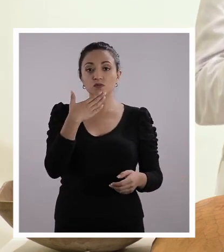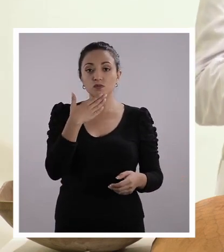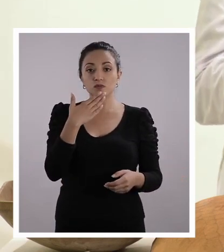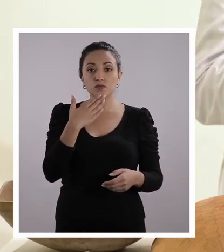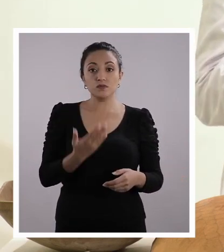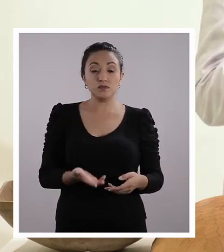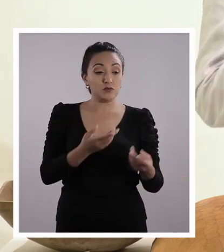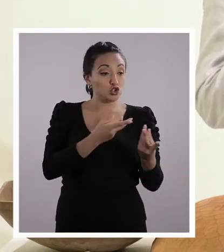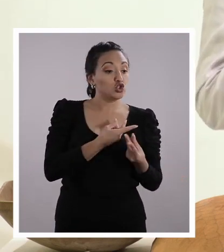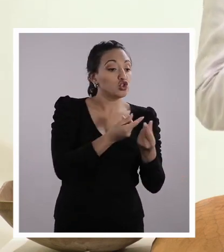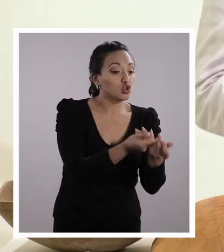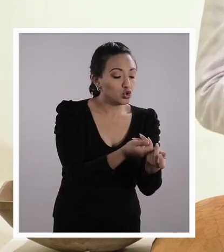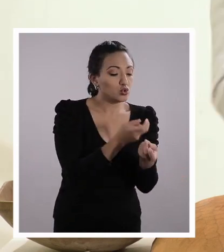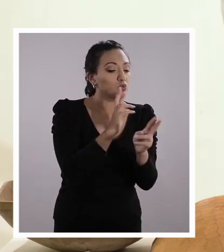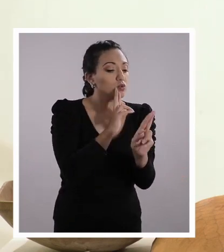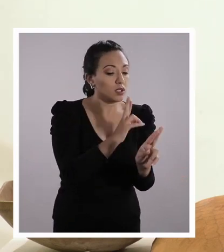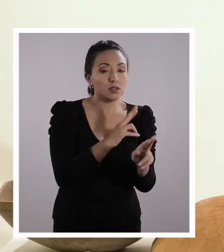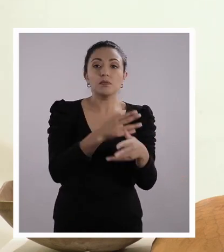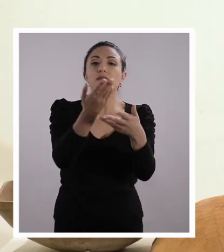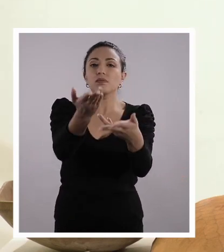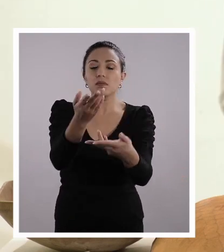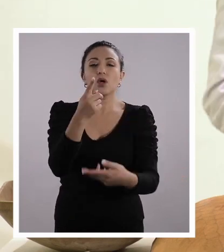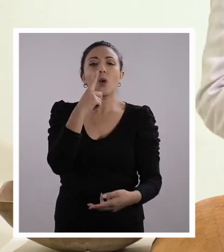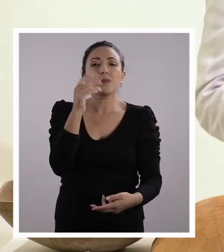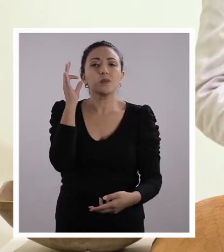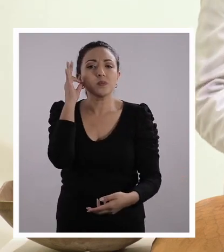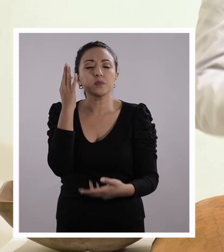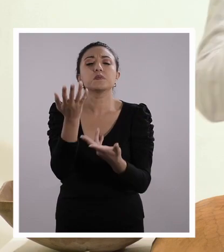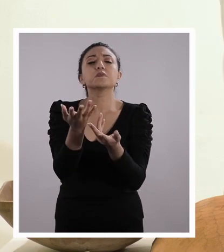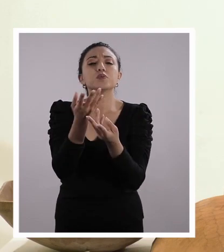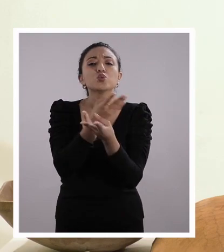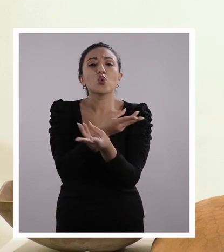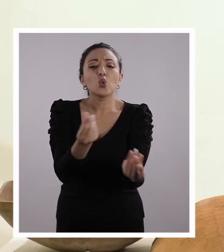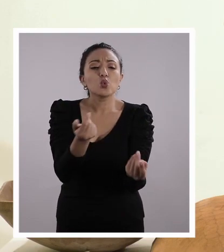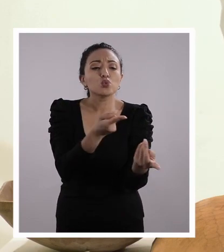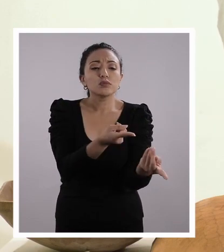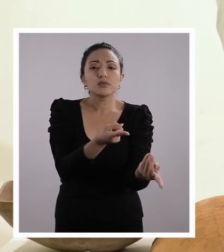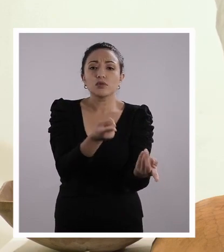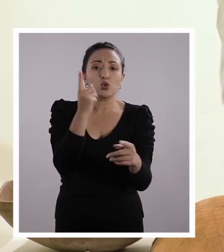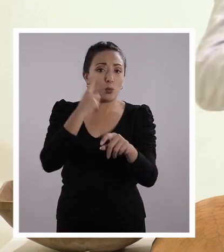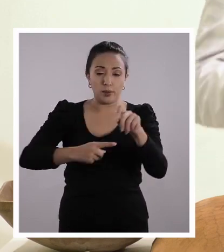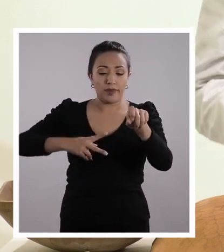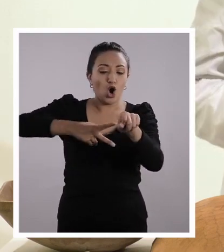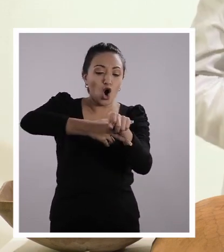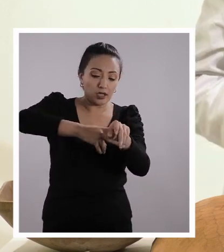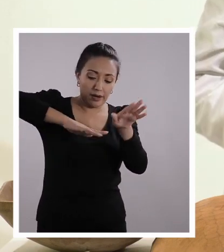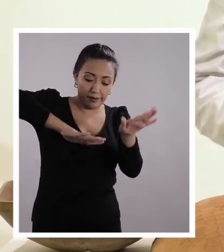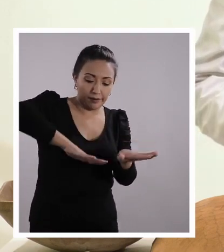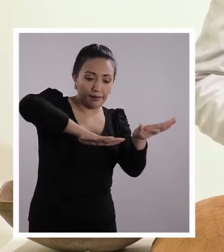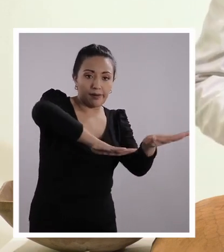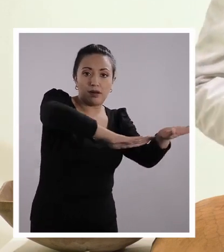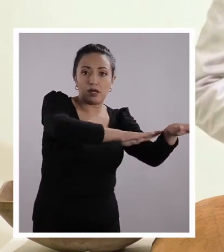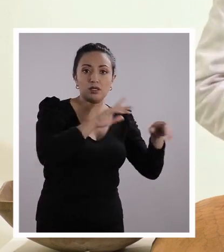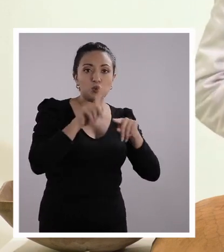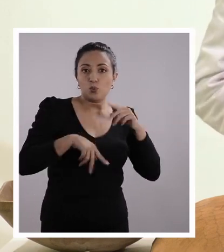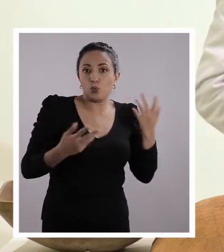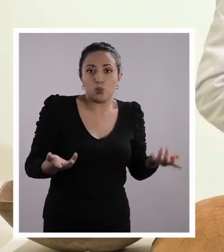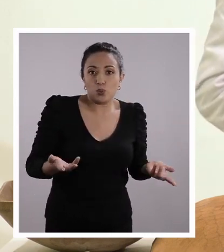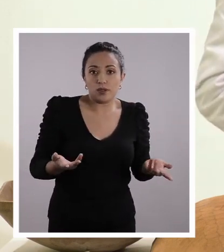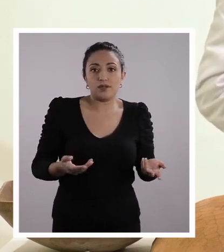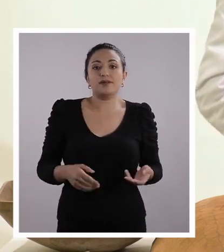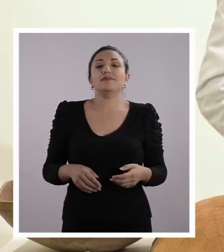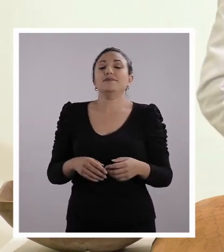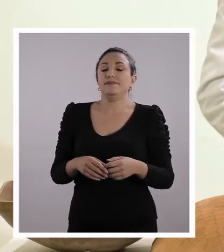conflicto una forma se activa de hacerlo es darles soluciones a manchar chicos y chicas qué soluciones podemos dar ha puesto mucho no se puede cortar la mano la